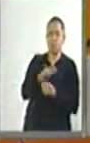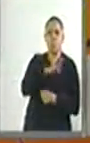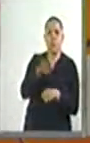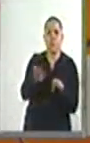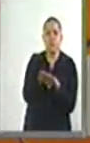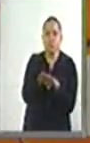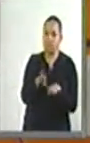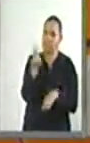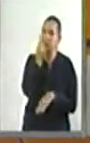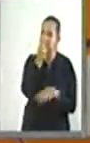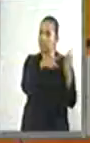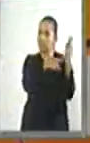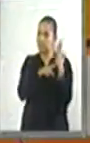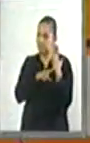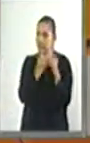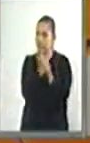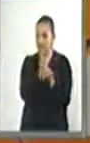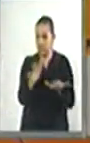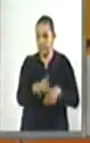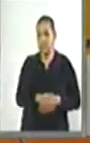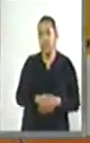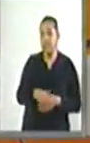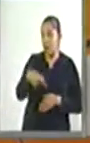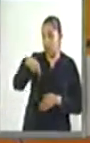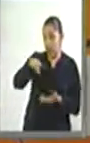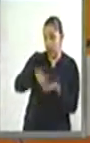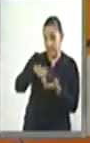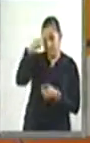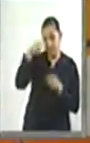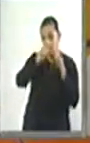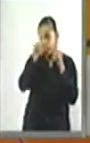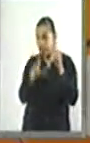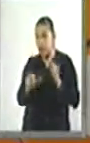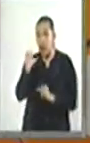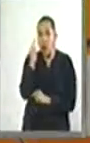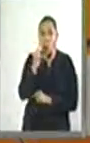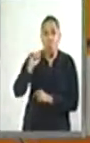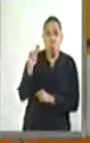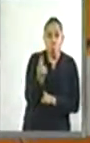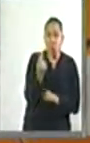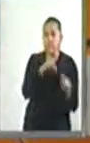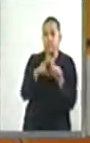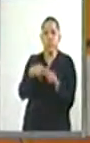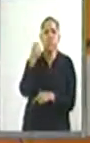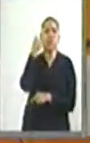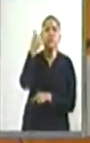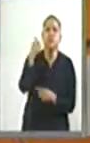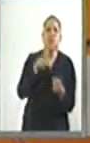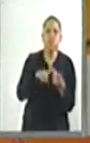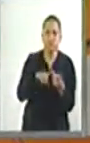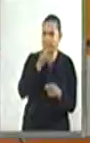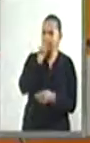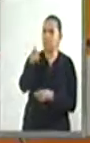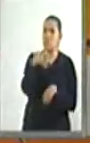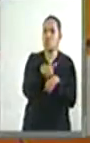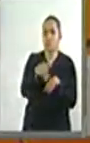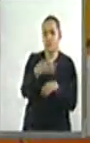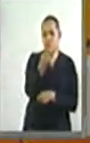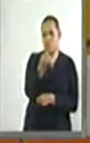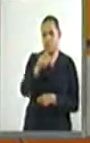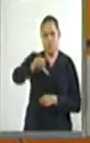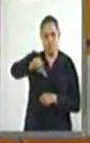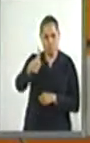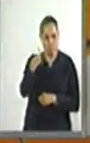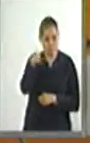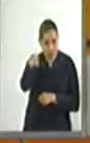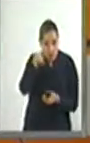número único de atención a emergencias en nuestro país. Sucesos y situaciones de peligro que requieren de una acción inmediata, una emergencia